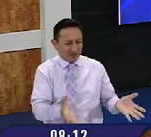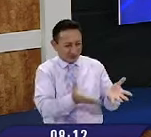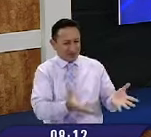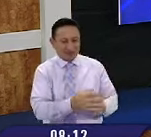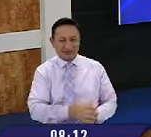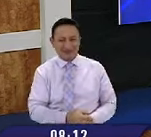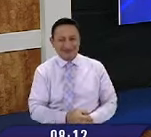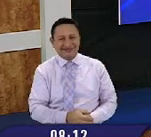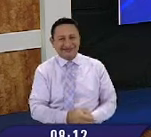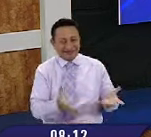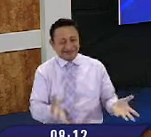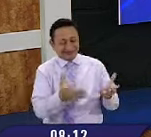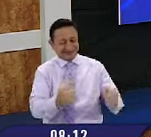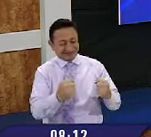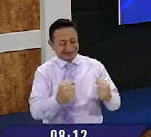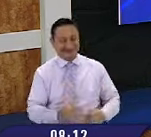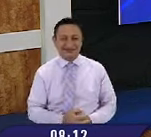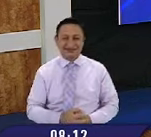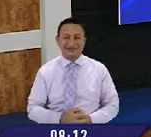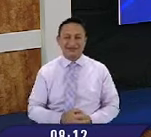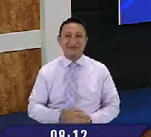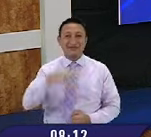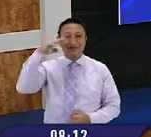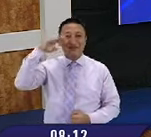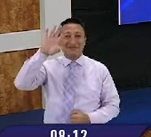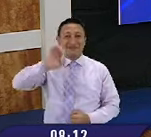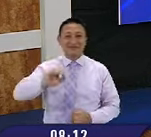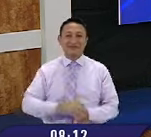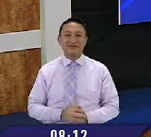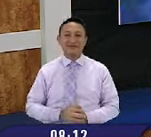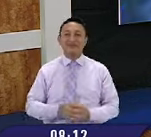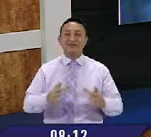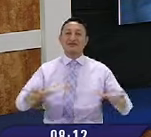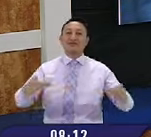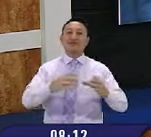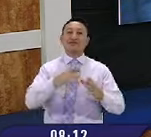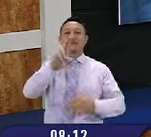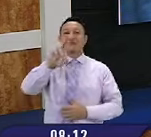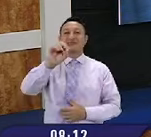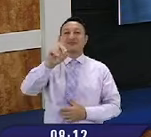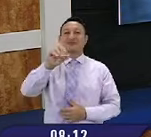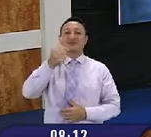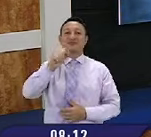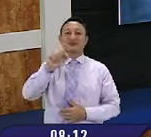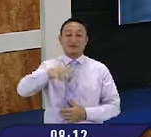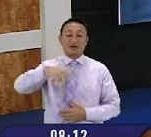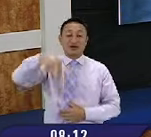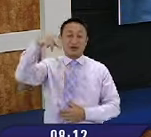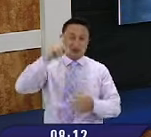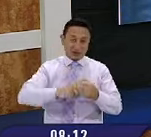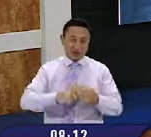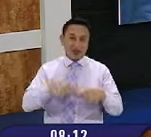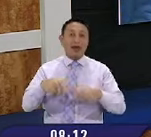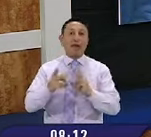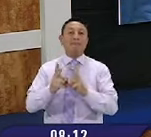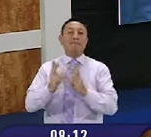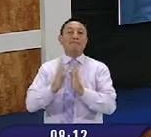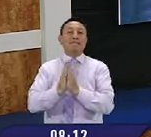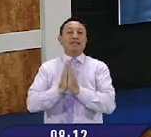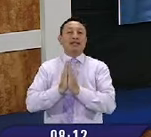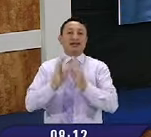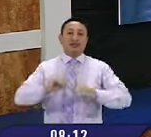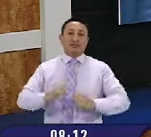ahí. Ánimo, muchachos. Vamos con Marilyn Jaramillo. Se encuentra en el sector del Arrol 2, norte de Quito, donde los vecinos solicitan